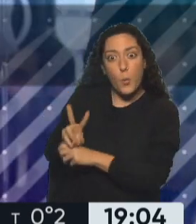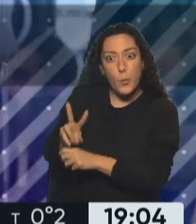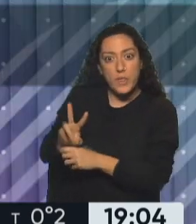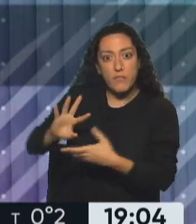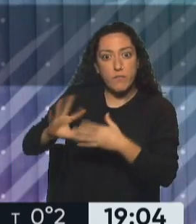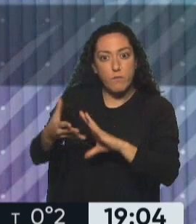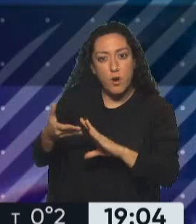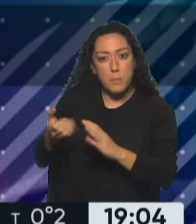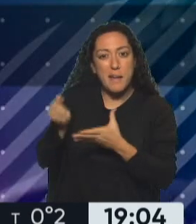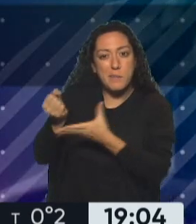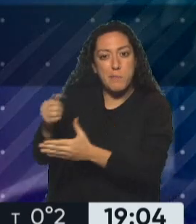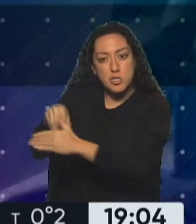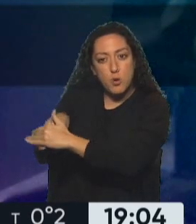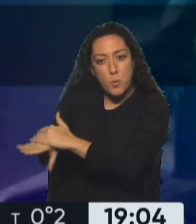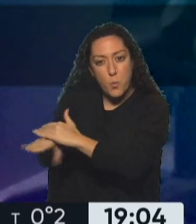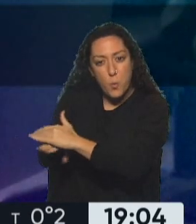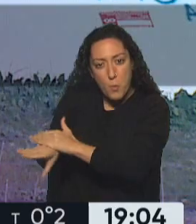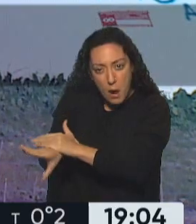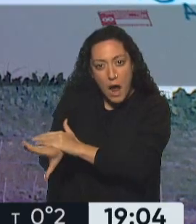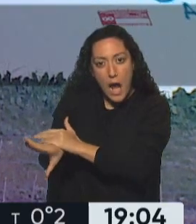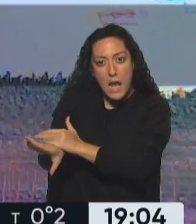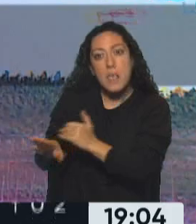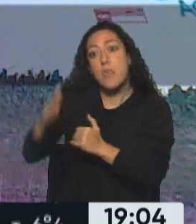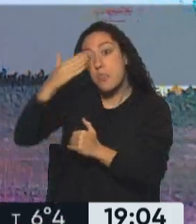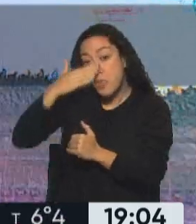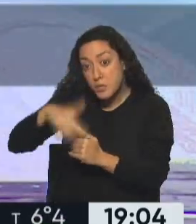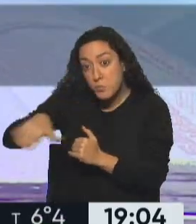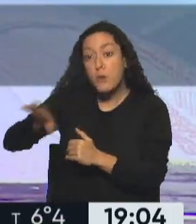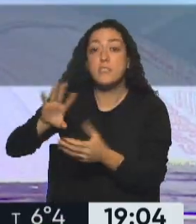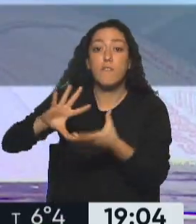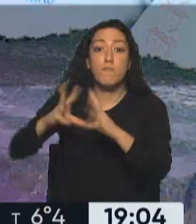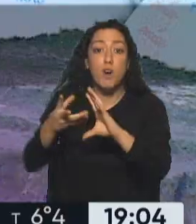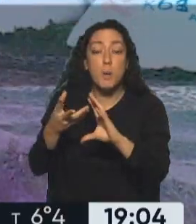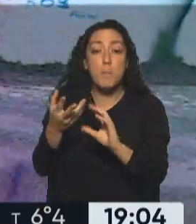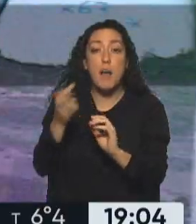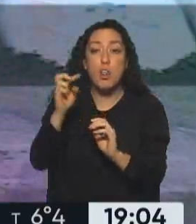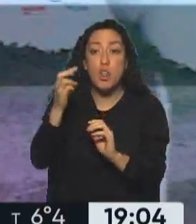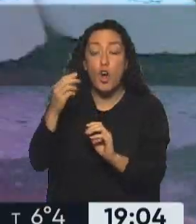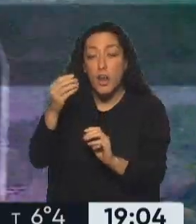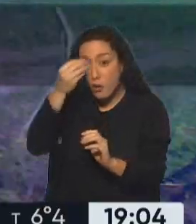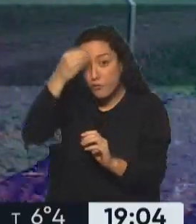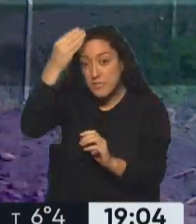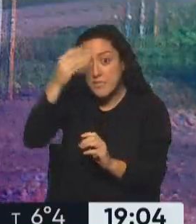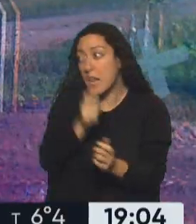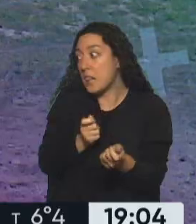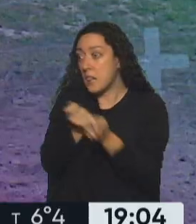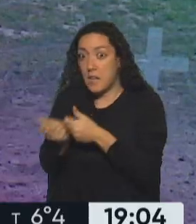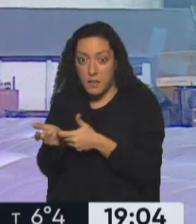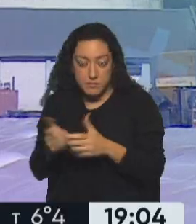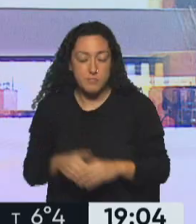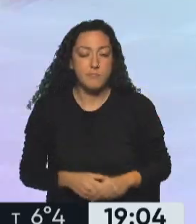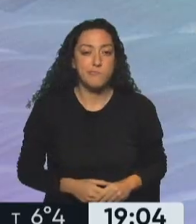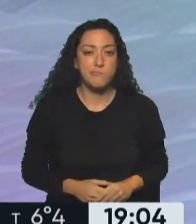una inversión financiera que le va a retribuir lo mismo que la evolución del dólar oficial.